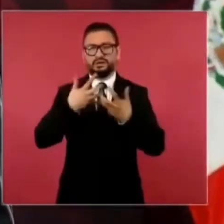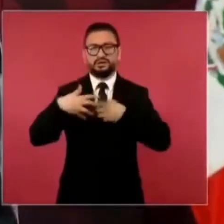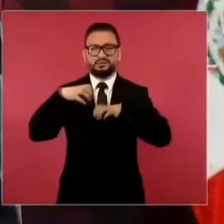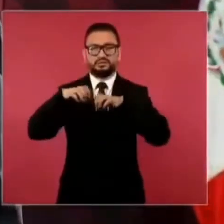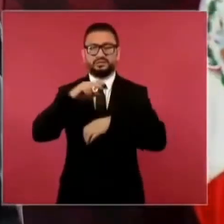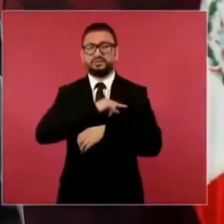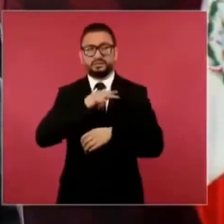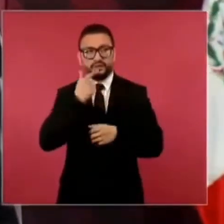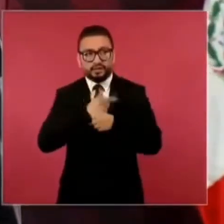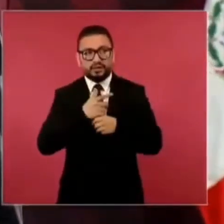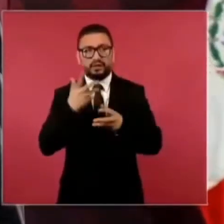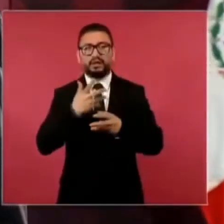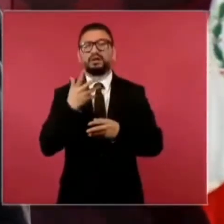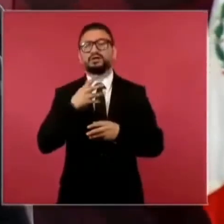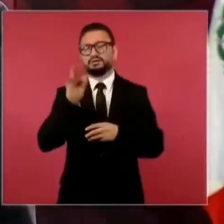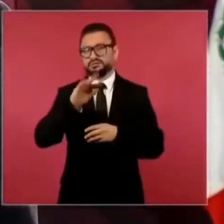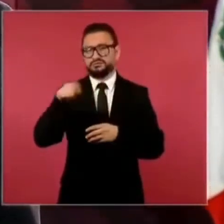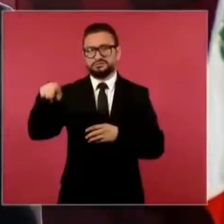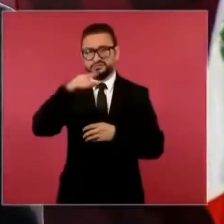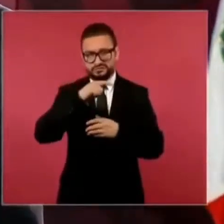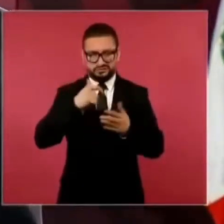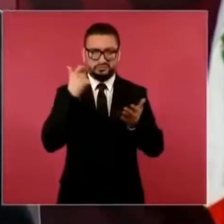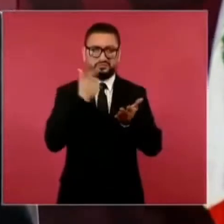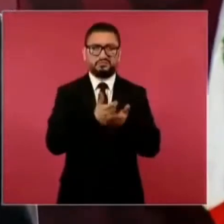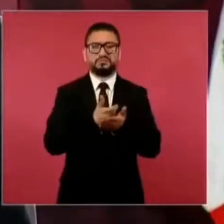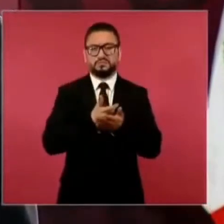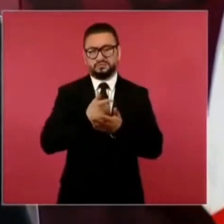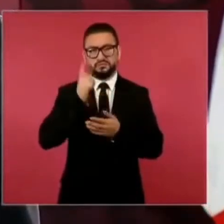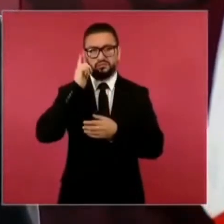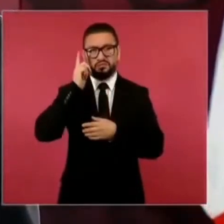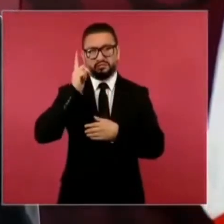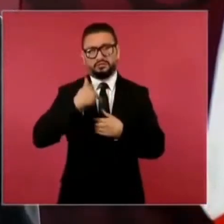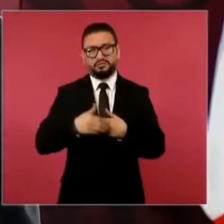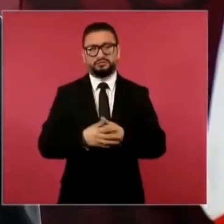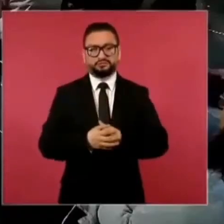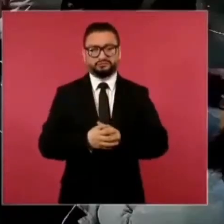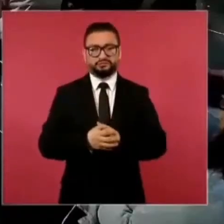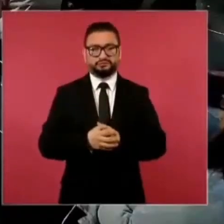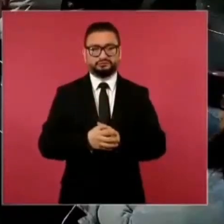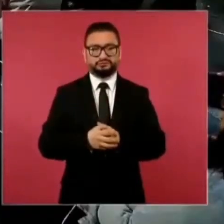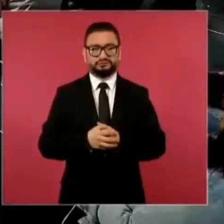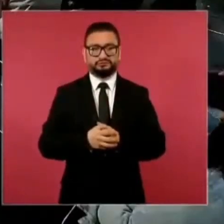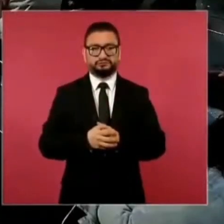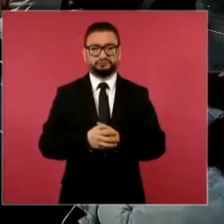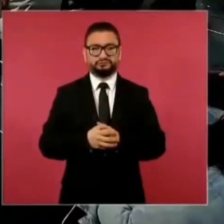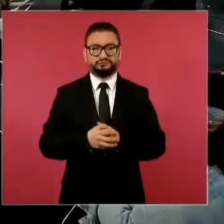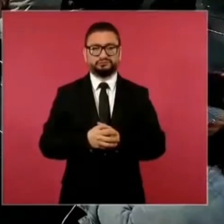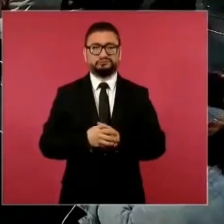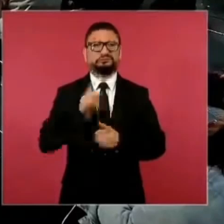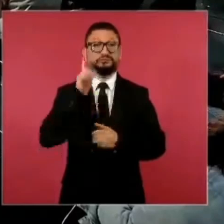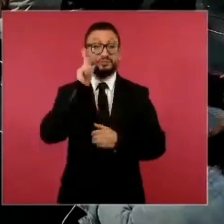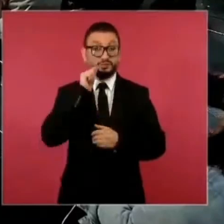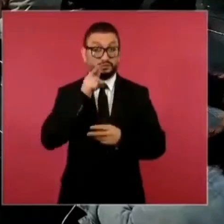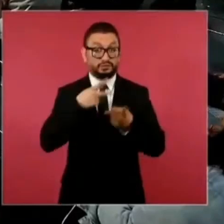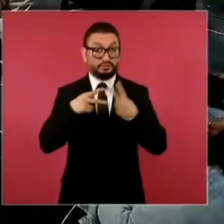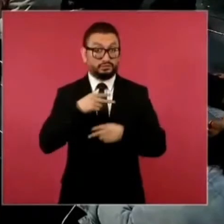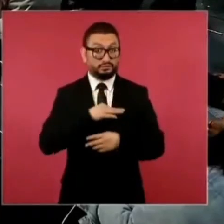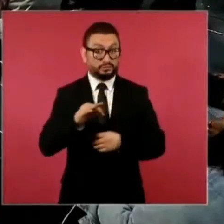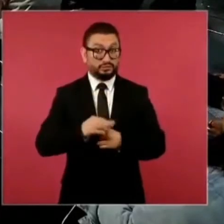a pagar, a ponerse al corriente. ¿Mañana vendría? ¿Mañana vendría el